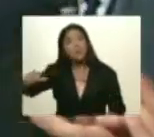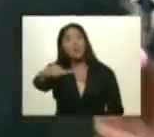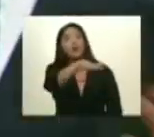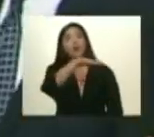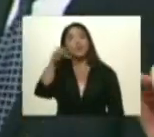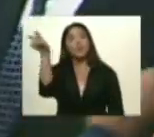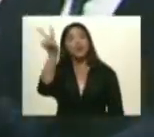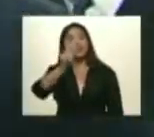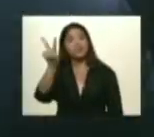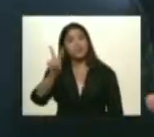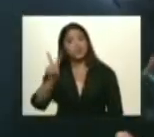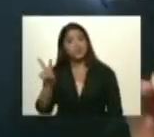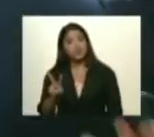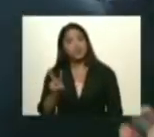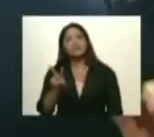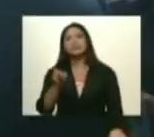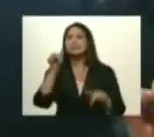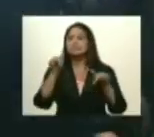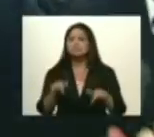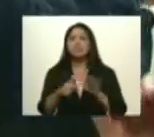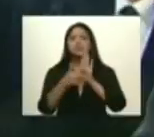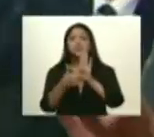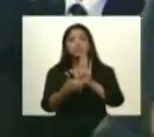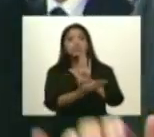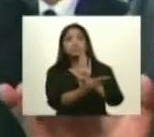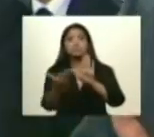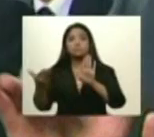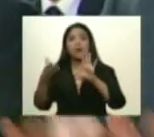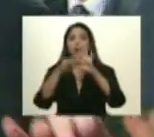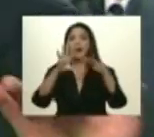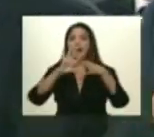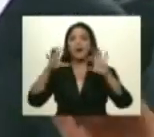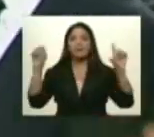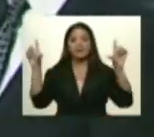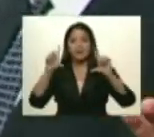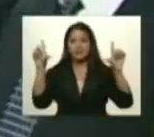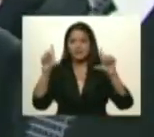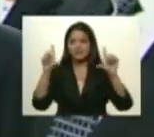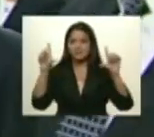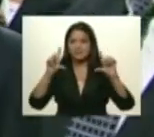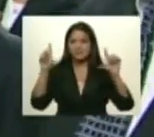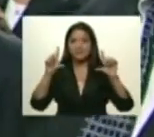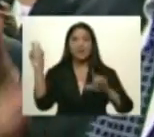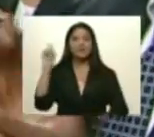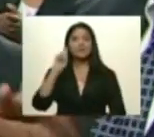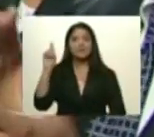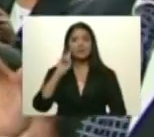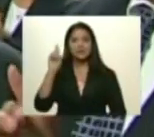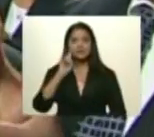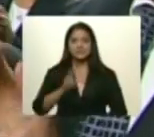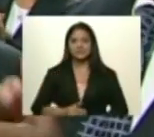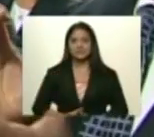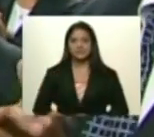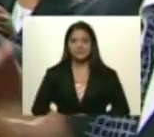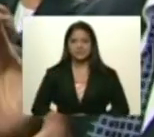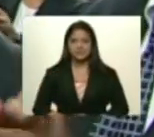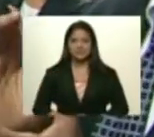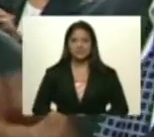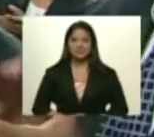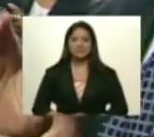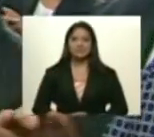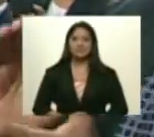pueblo de Venezuela a esta transmisión conjunta en cadena nacional de radio y televisión.